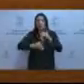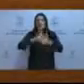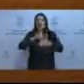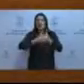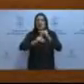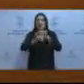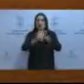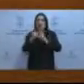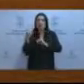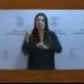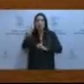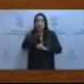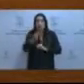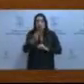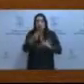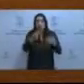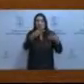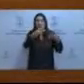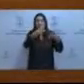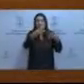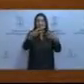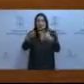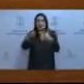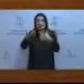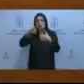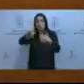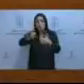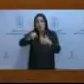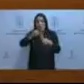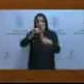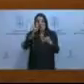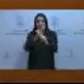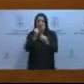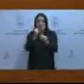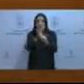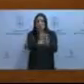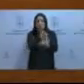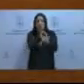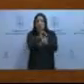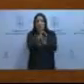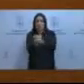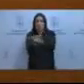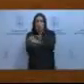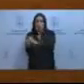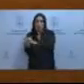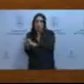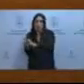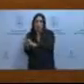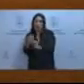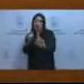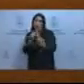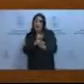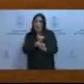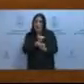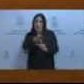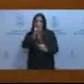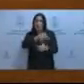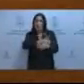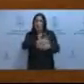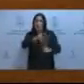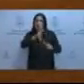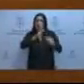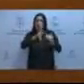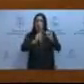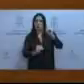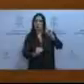últimos años se han creado más de 700.000 empleos y el paro se ha reducido en 1 millón de personas. Les pregunto a ustedes, señorías del Grupo